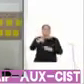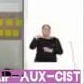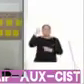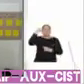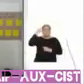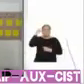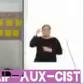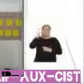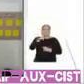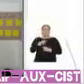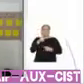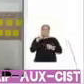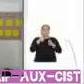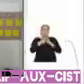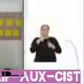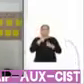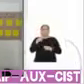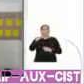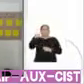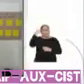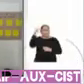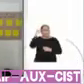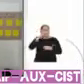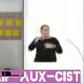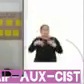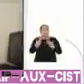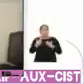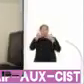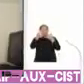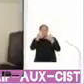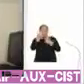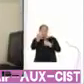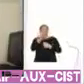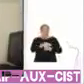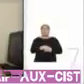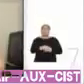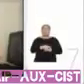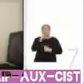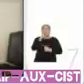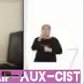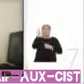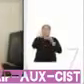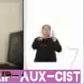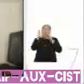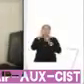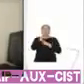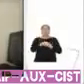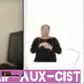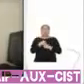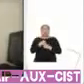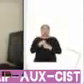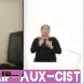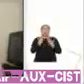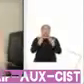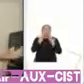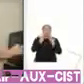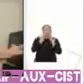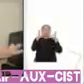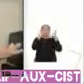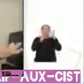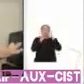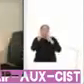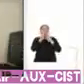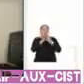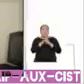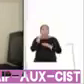Esos creo que serían los principales, pero creo que sí se puede. Sí pueden, chicos. Una de las dudas que más me inquieta es saber la